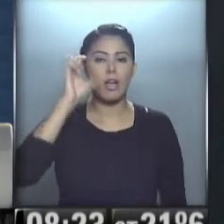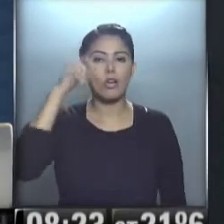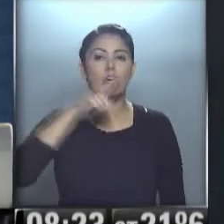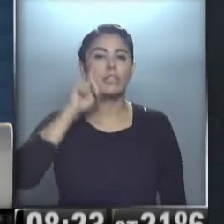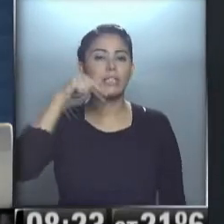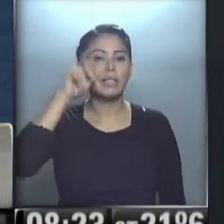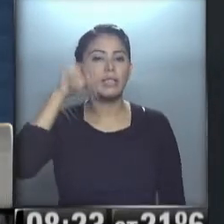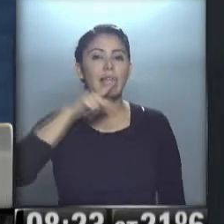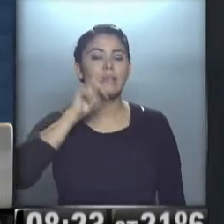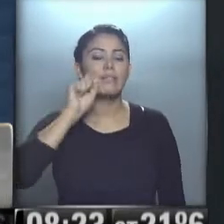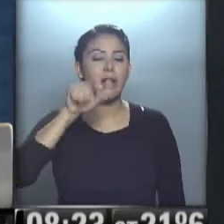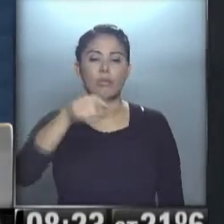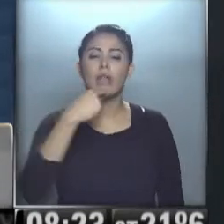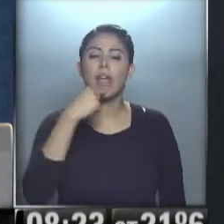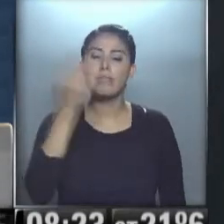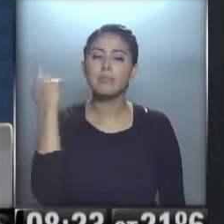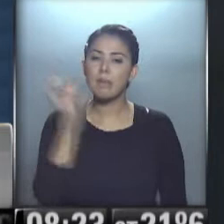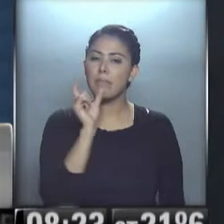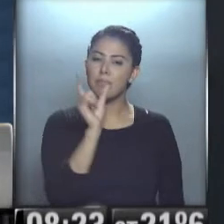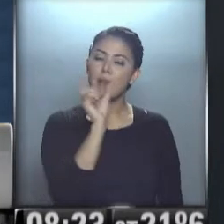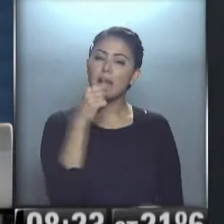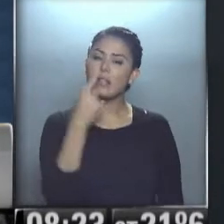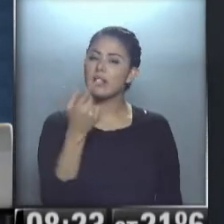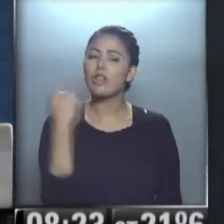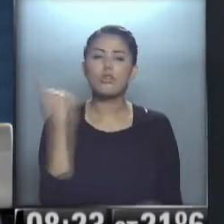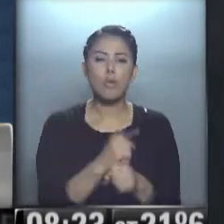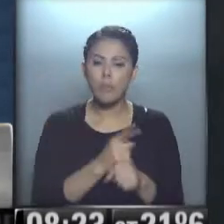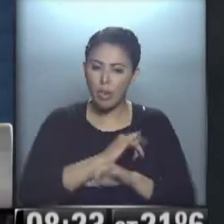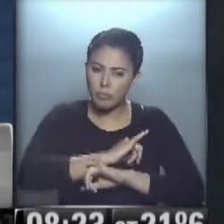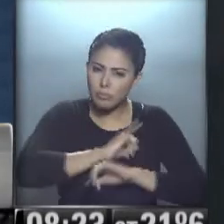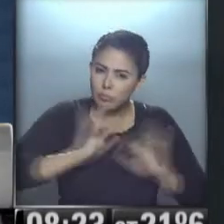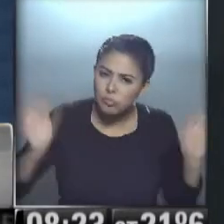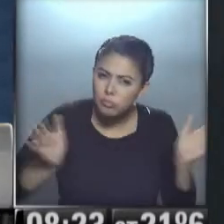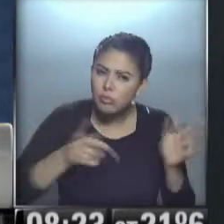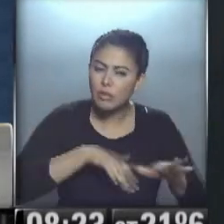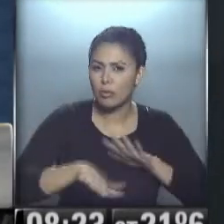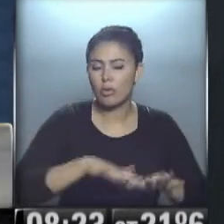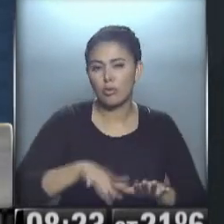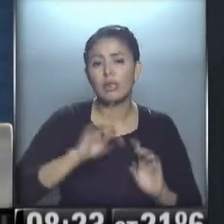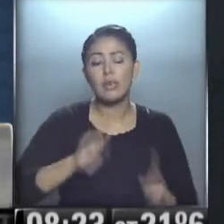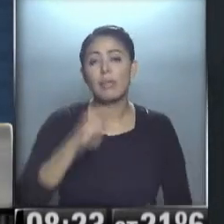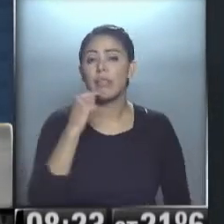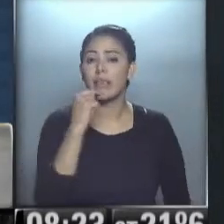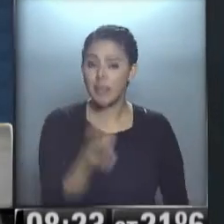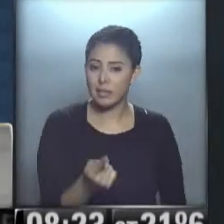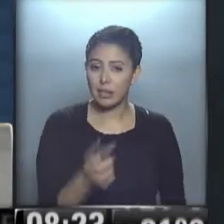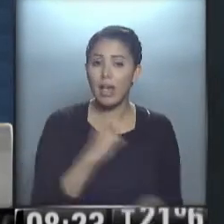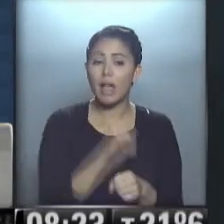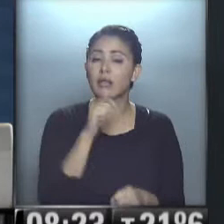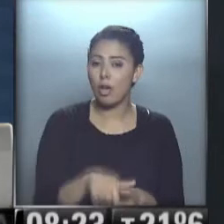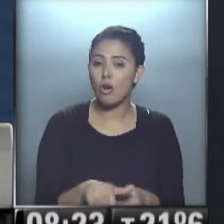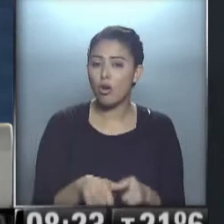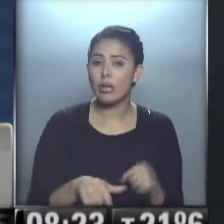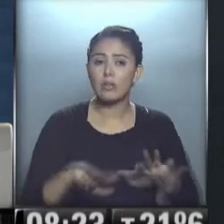en la primera parte de su exposición que, por supuesto, no debe inducirse a este tipo de hechos y también referenció que no se han registrado hechos